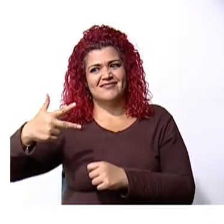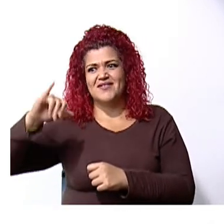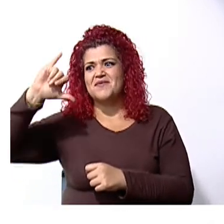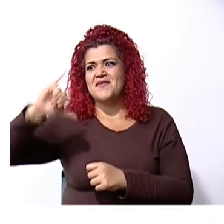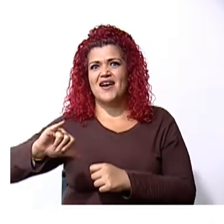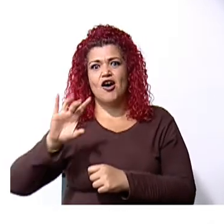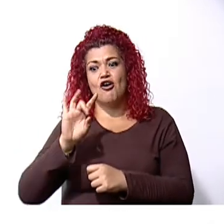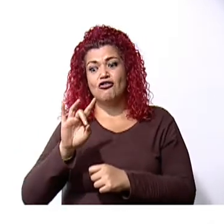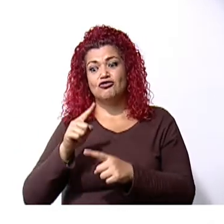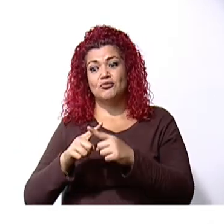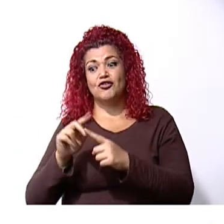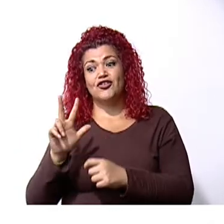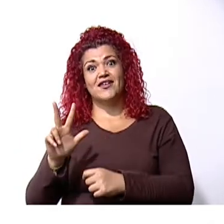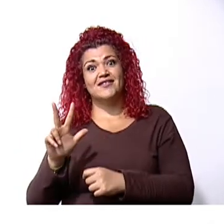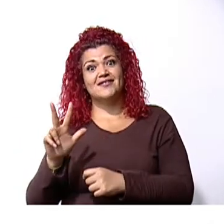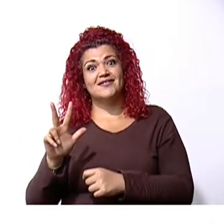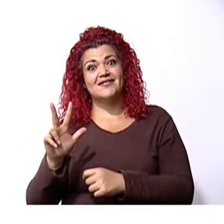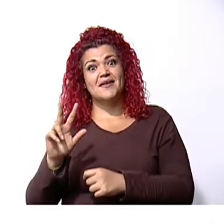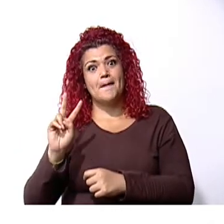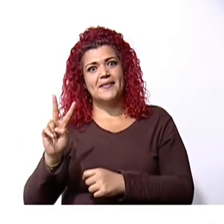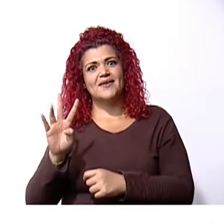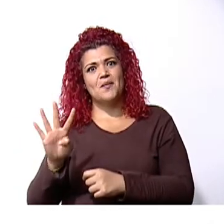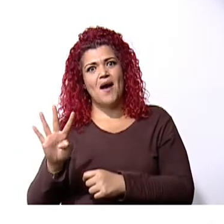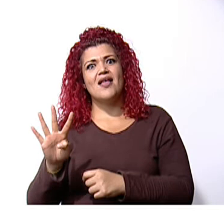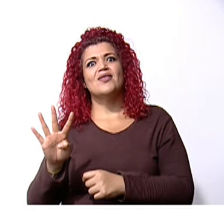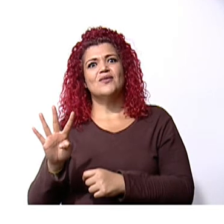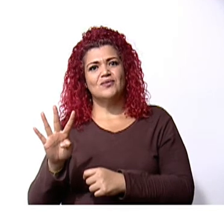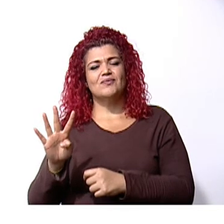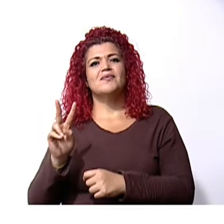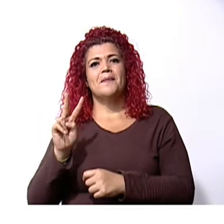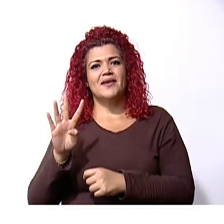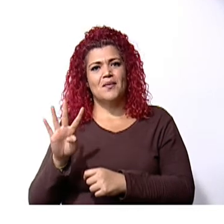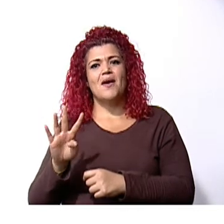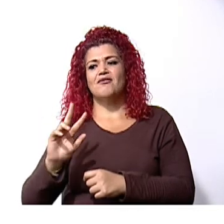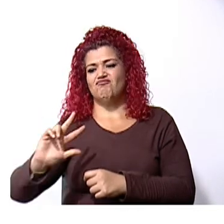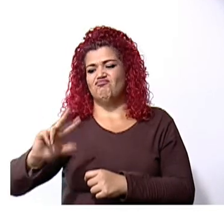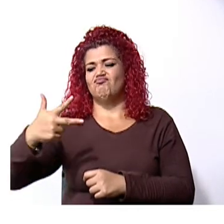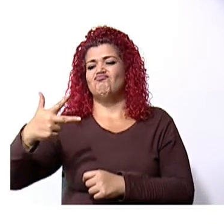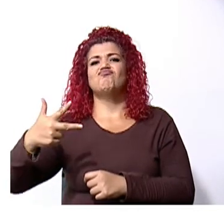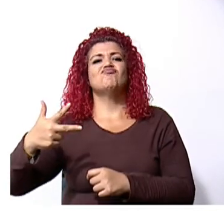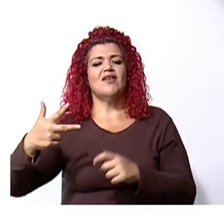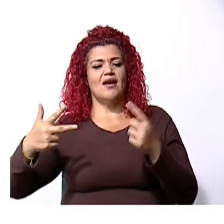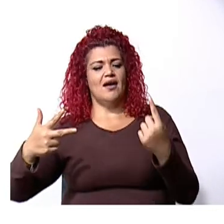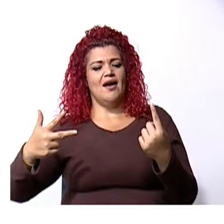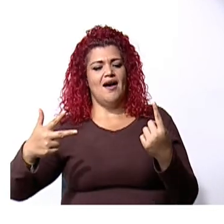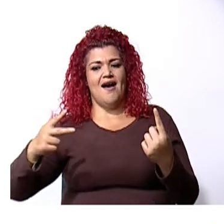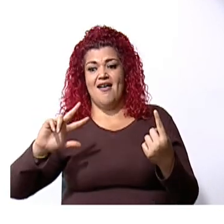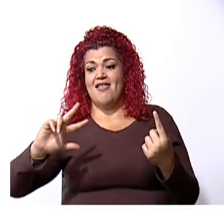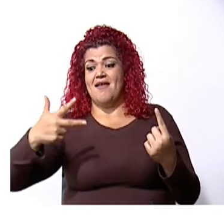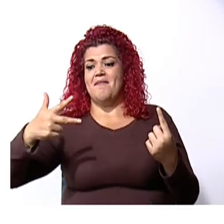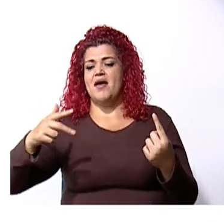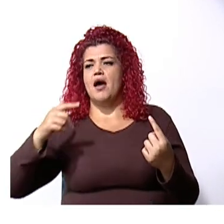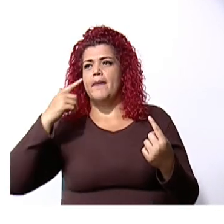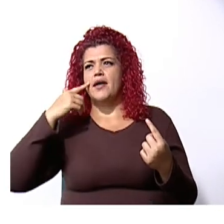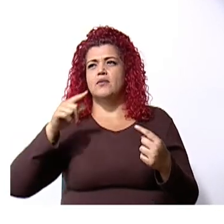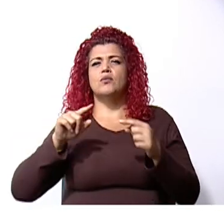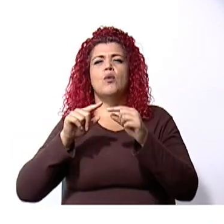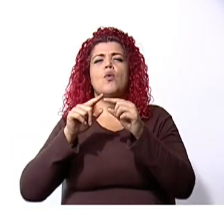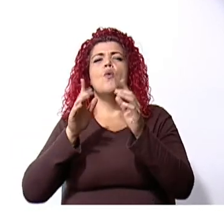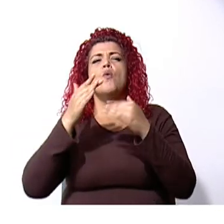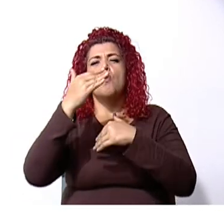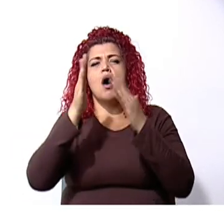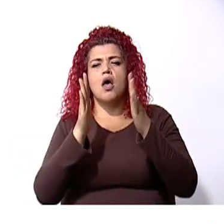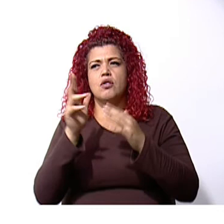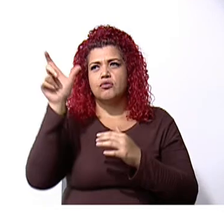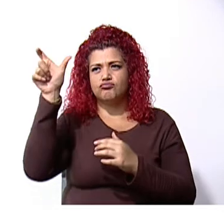8 por 3, 24. Es decir, sacamos el triple. Ahora vámonos al cuadro 3. Vean